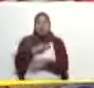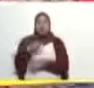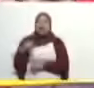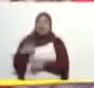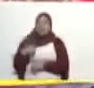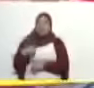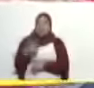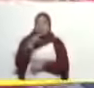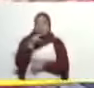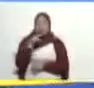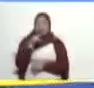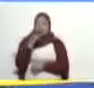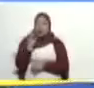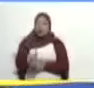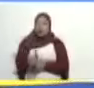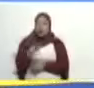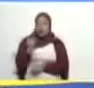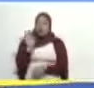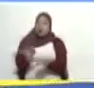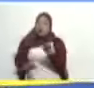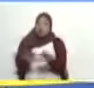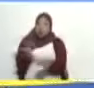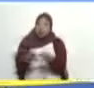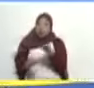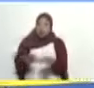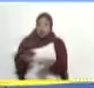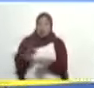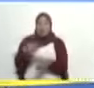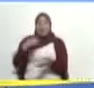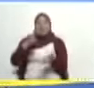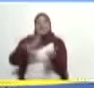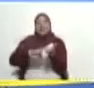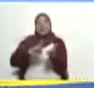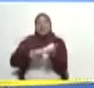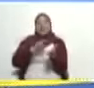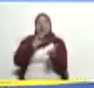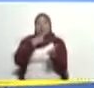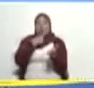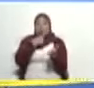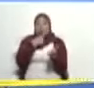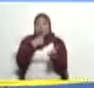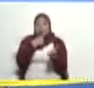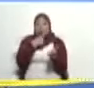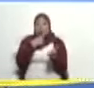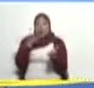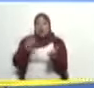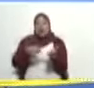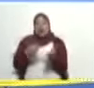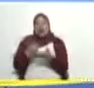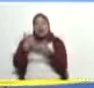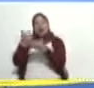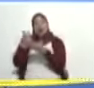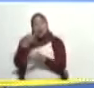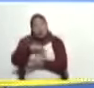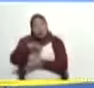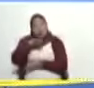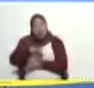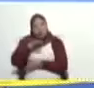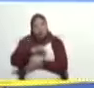avancemos en esa dirección. Es la justicia para nuestros pensionados y para nuestras pensionadas. Y que ese aporte social sea